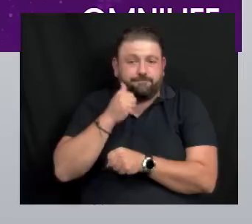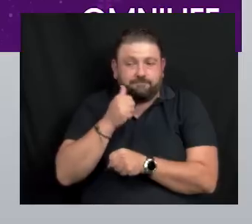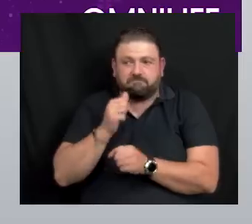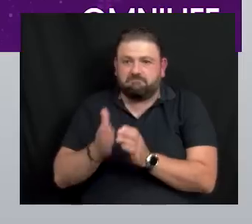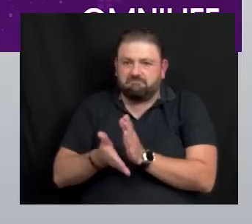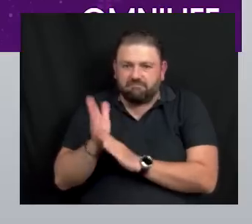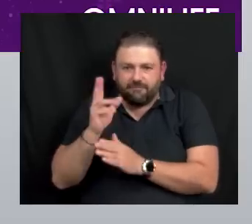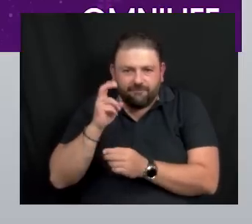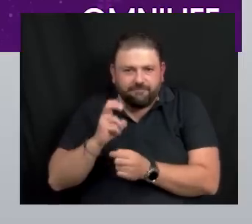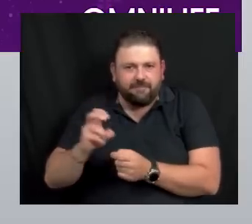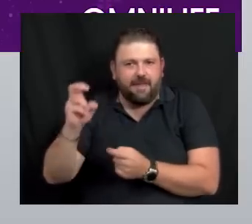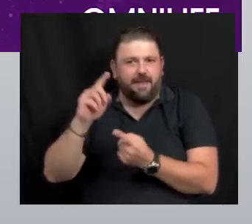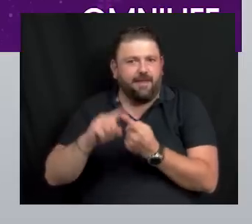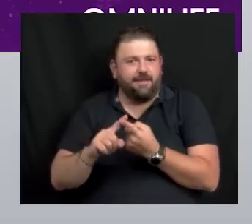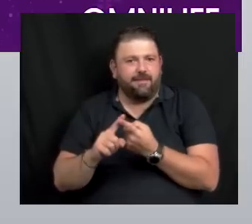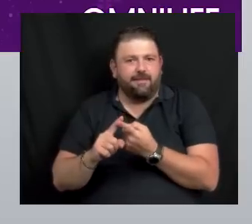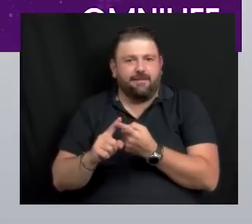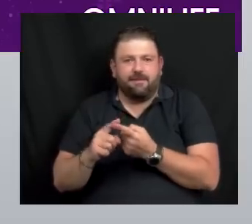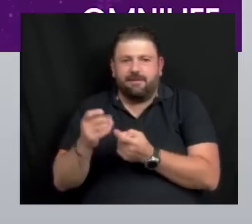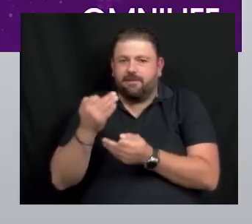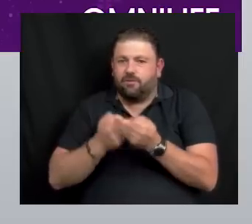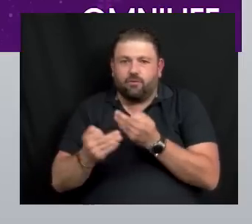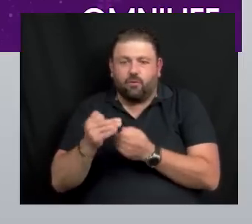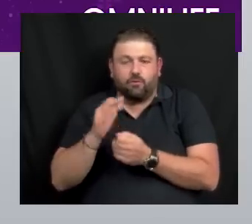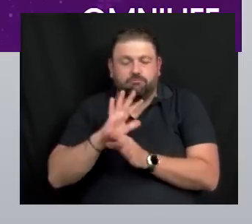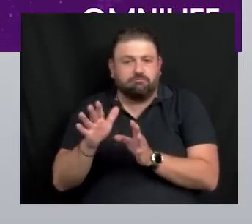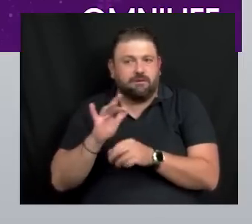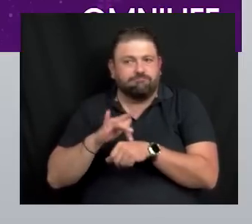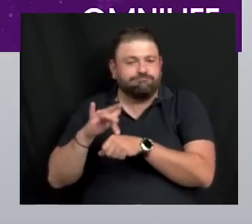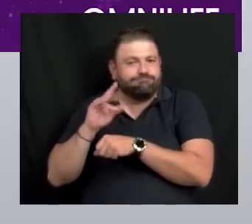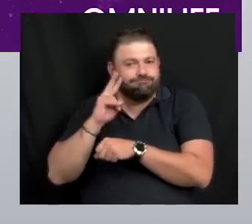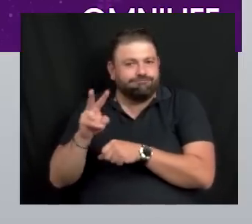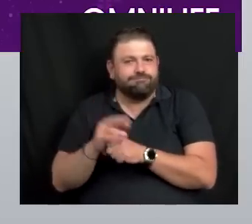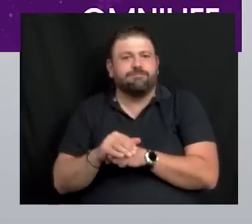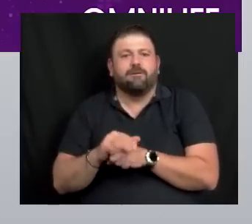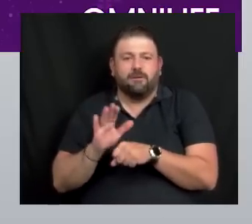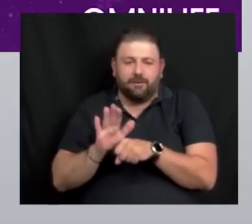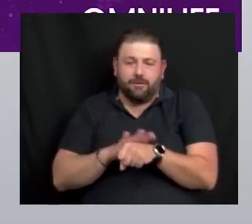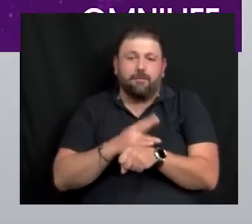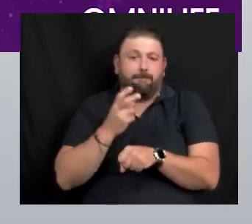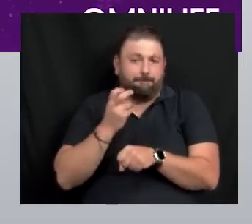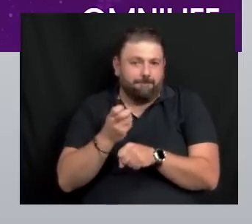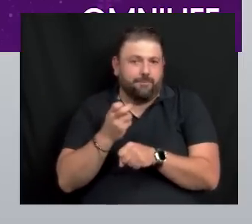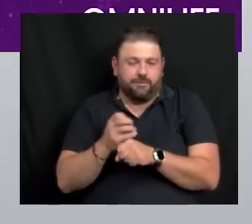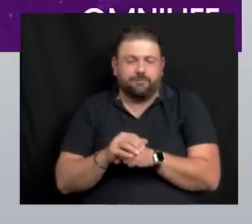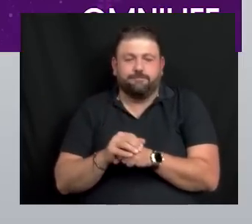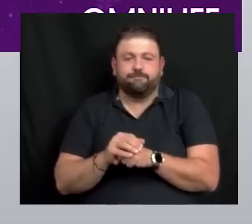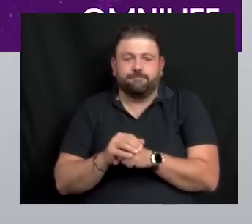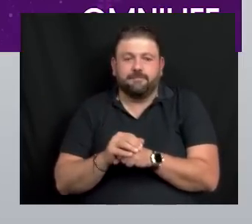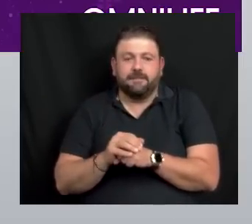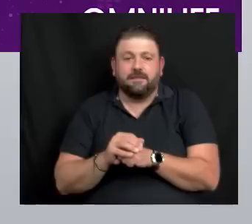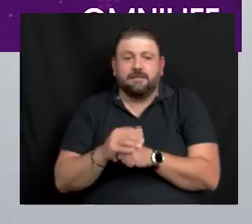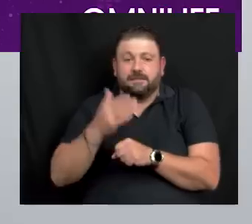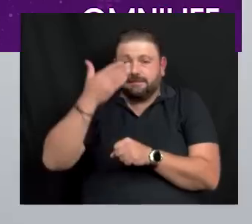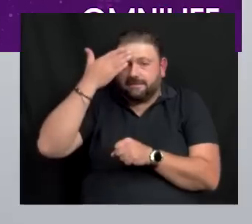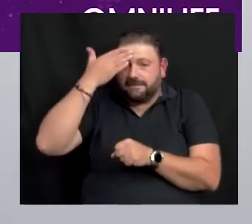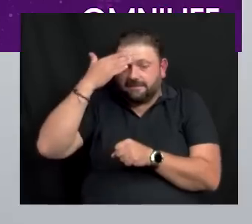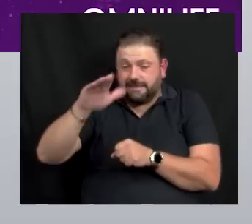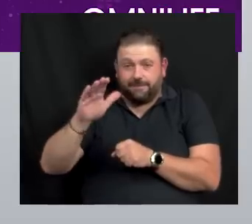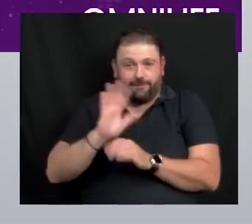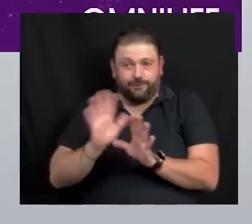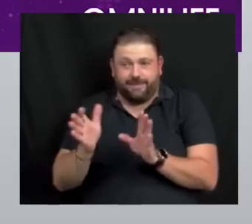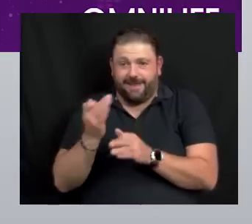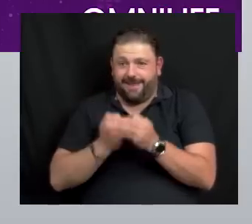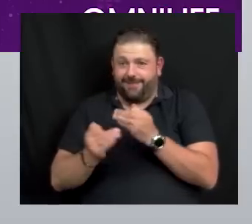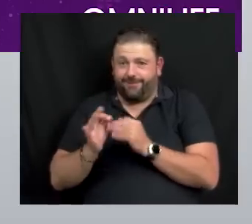viaje, principalmente por todo lo que vimos, lo que pasamos, que ya, obviamente, ya vamos a platicar todo eso. Sabemos que ya le dimos ese